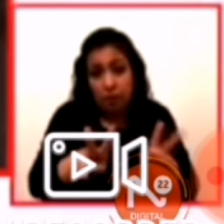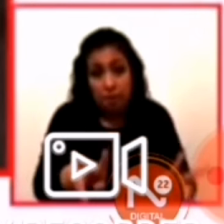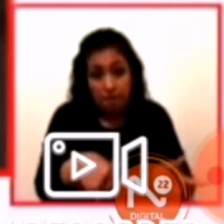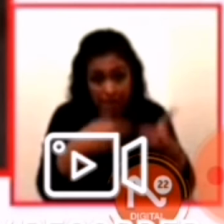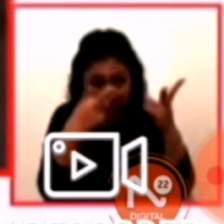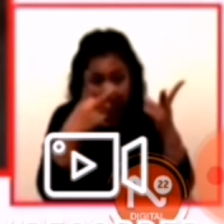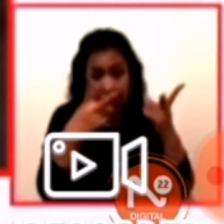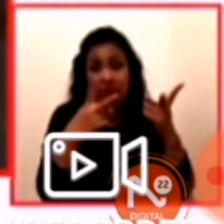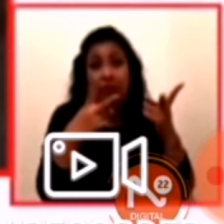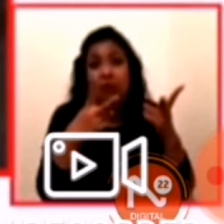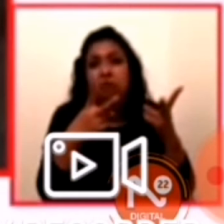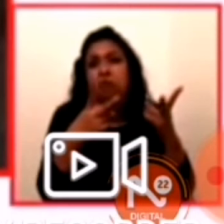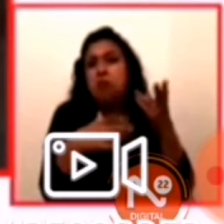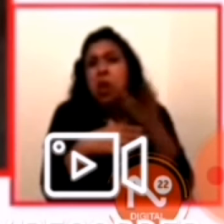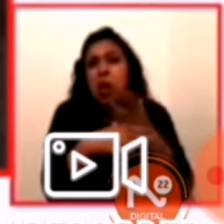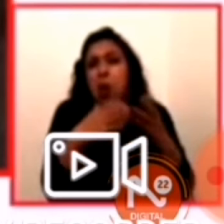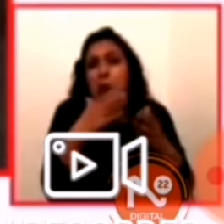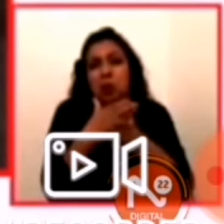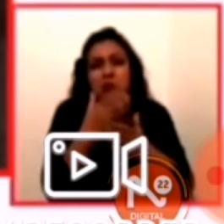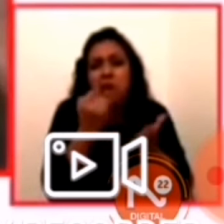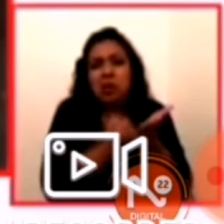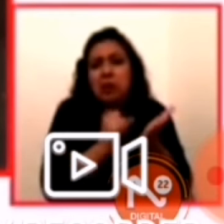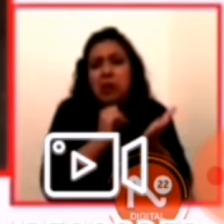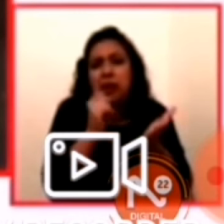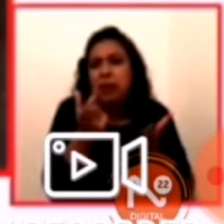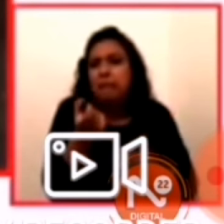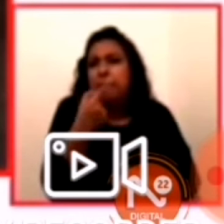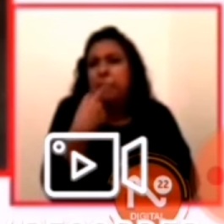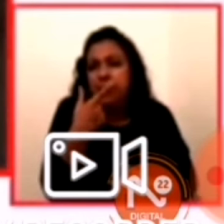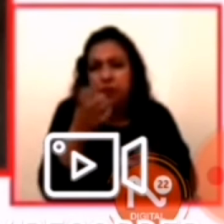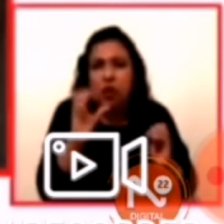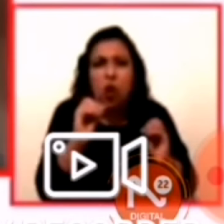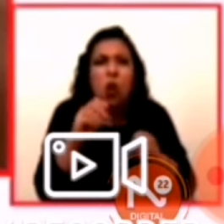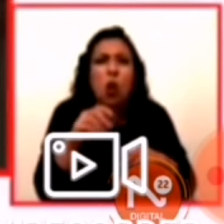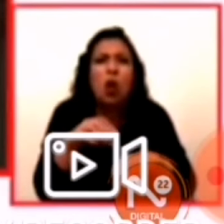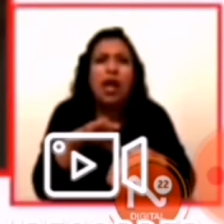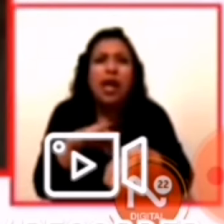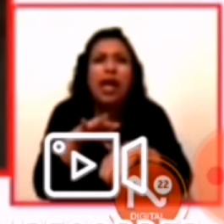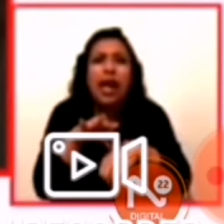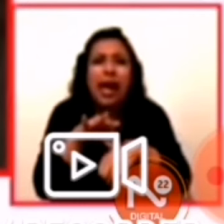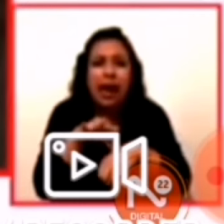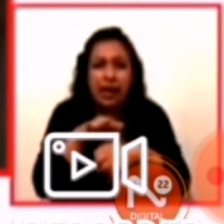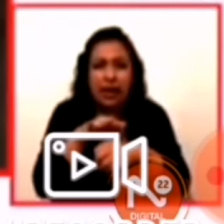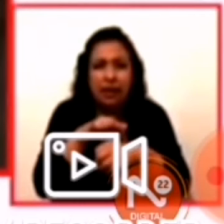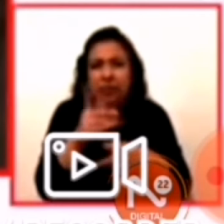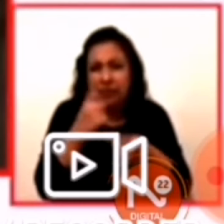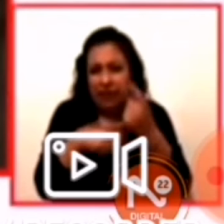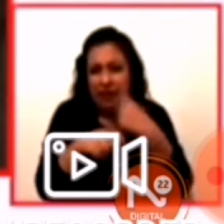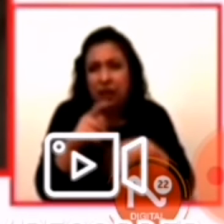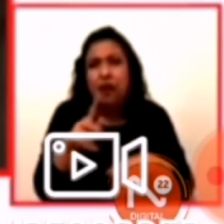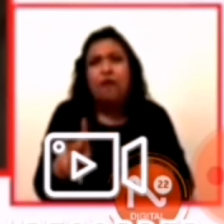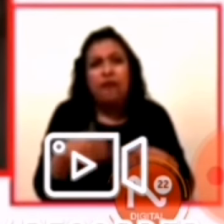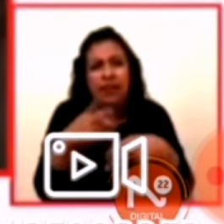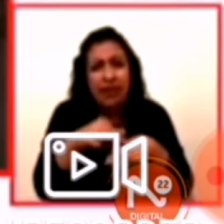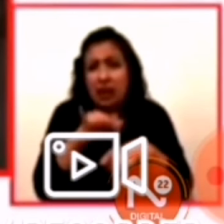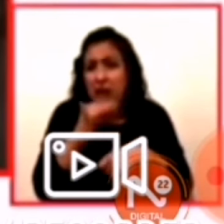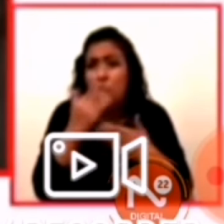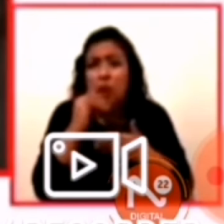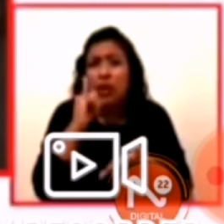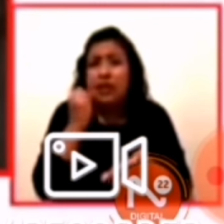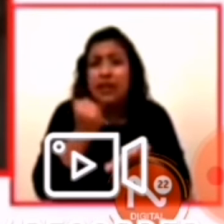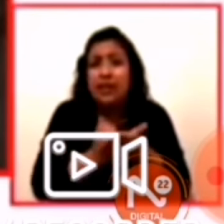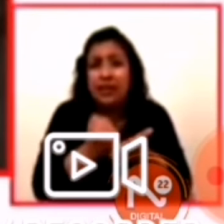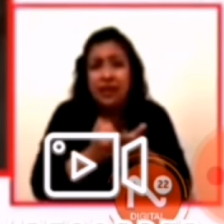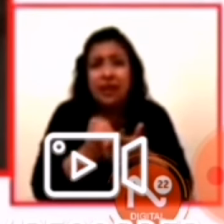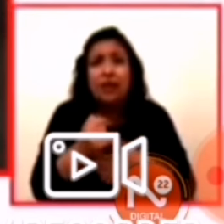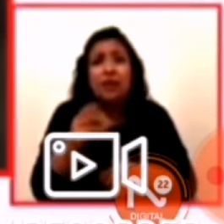también un producto sin IVA, que son las medicinas, o la carnicería que vende carne sin IVA, ellos tienen se rigen